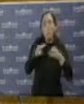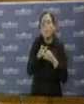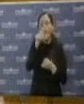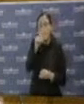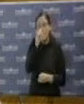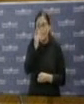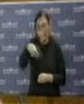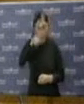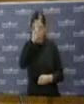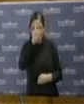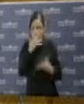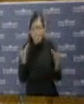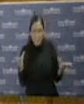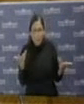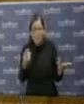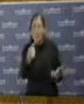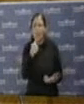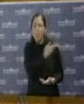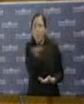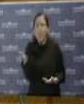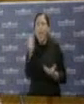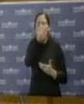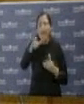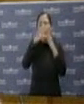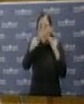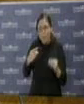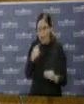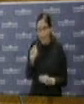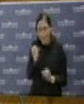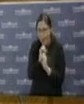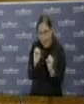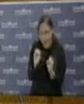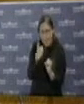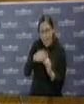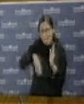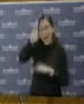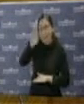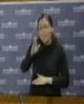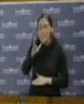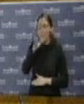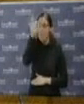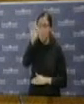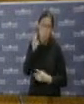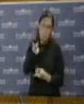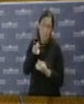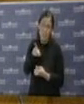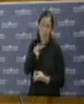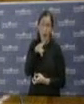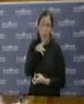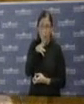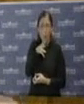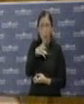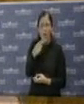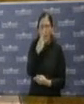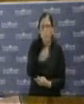lo sabemos. ¿Le dijeron a los andaluces que iban a subir los impuestos del agua? ¿Cuándo le han dicho a la opinión